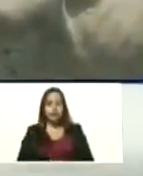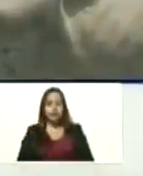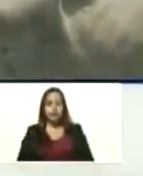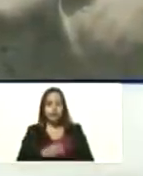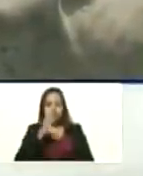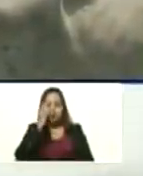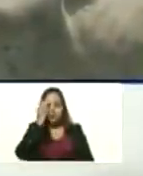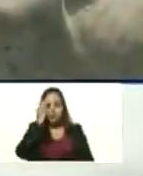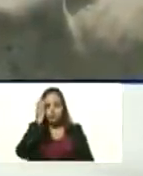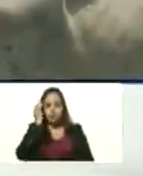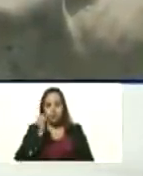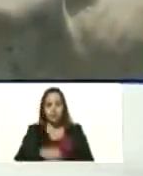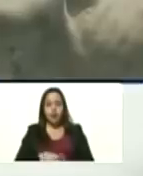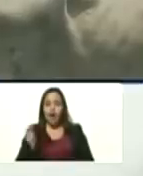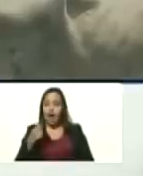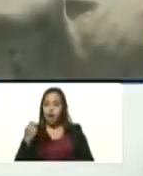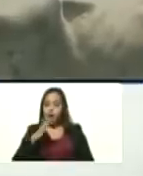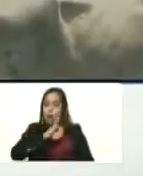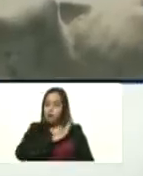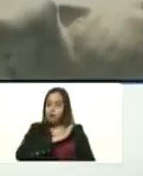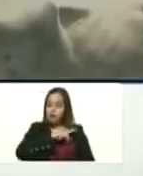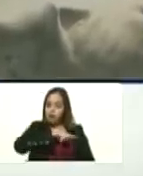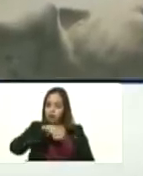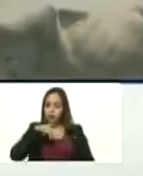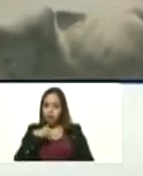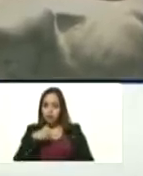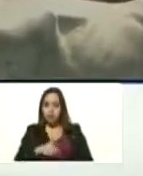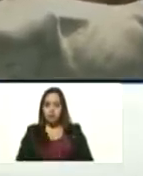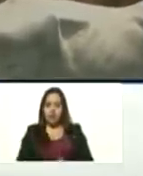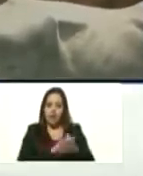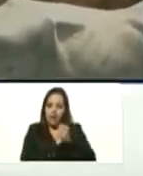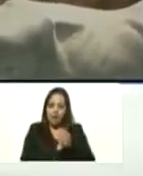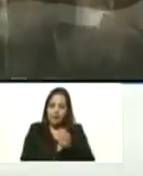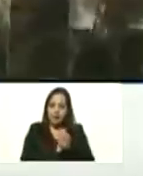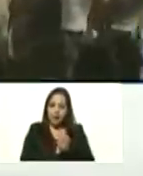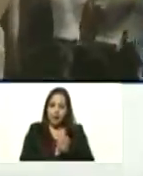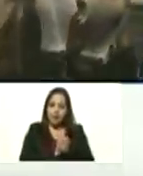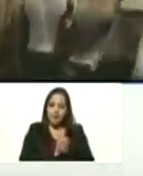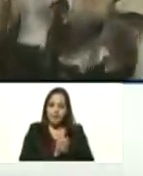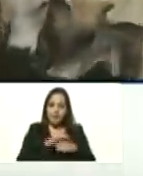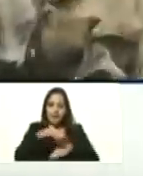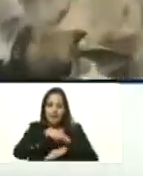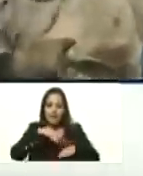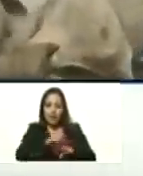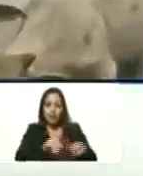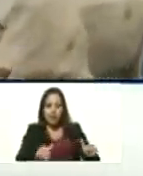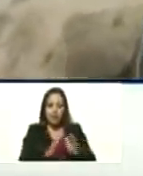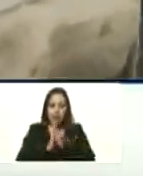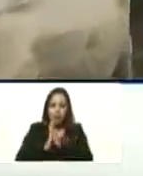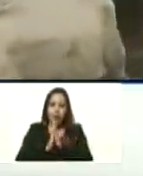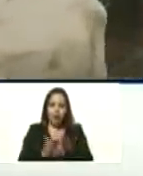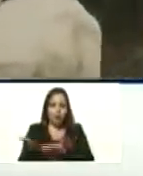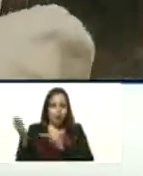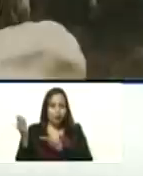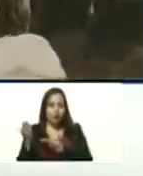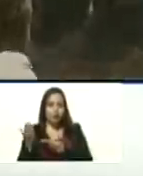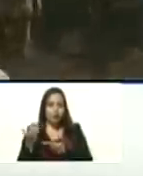es nuestro compañero ministro de agricultura y tierra por favor